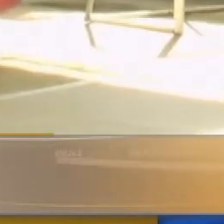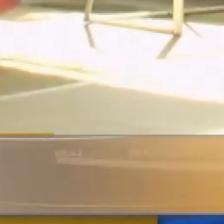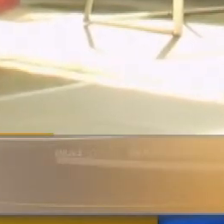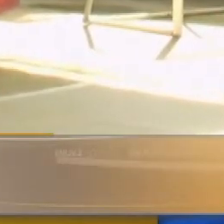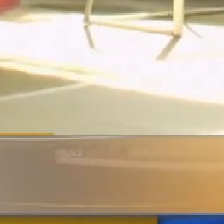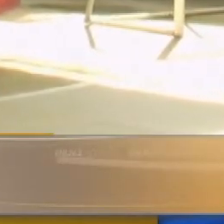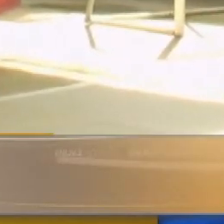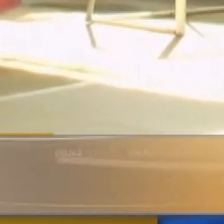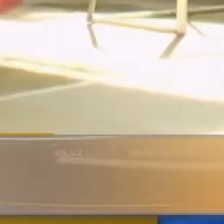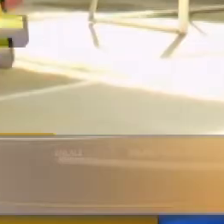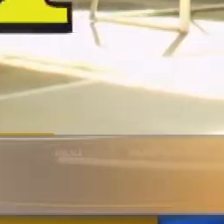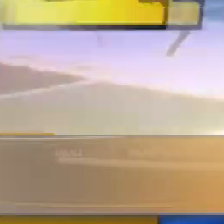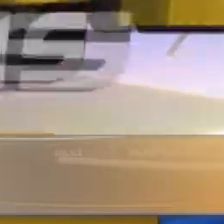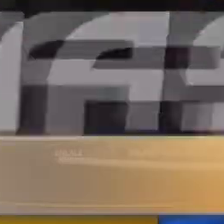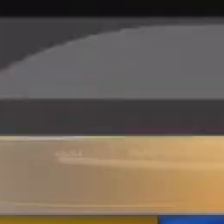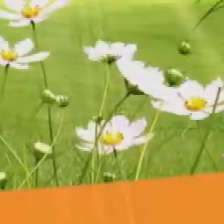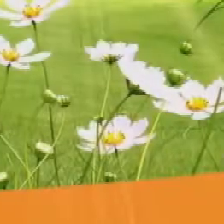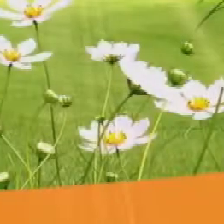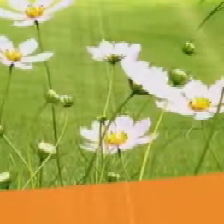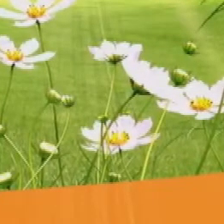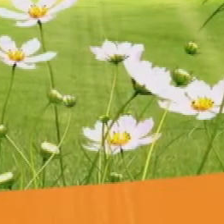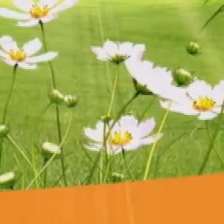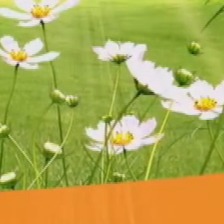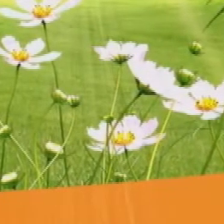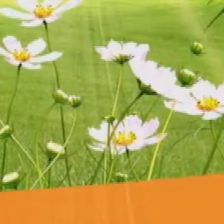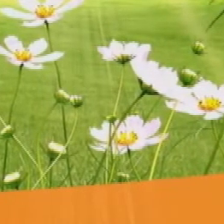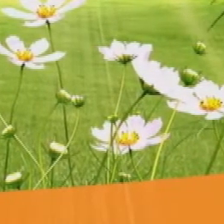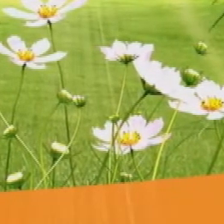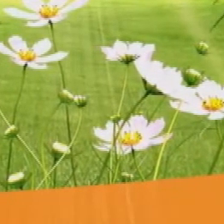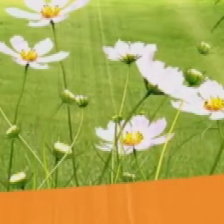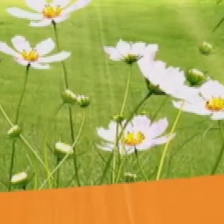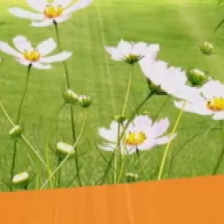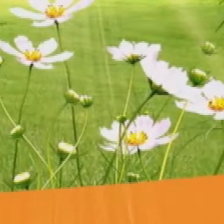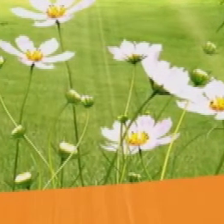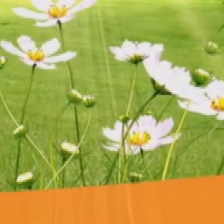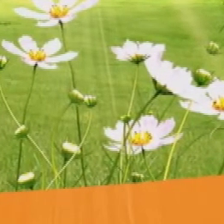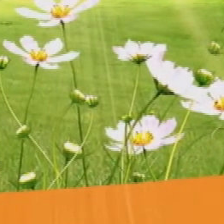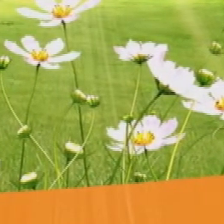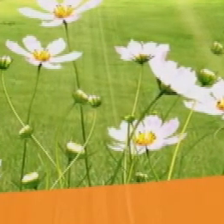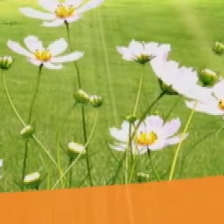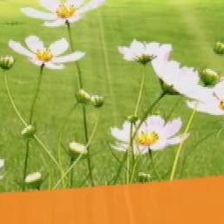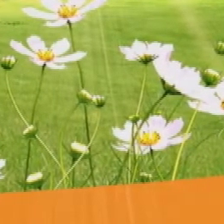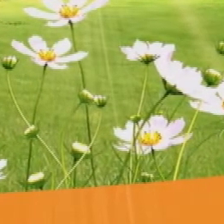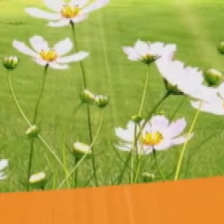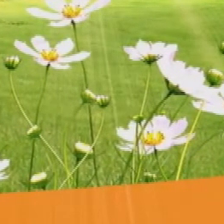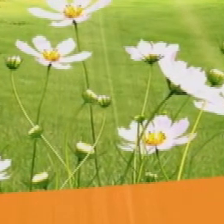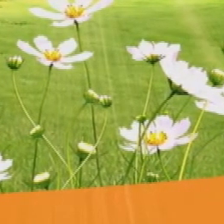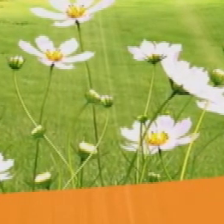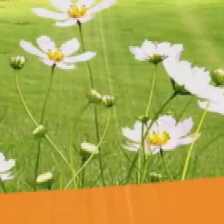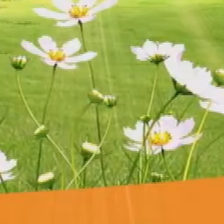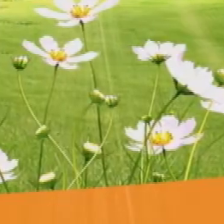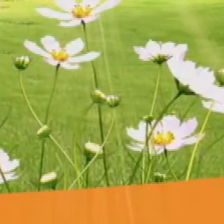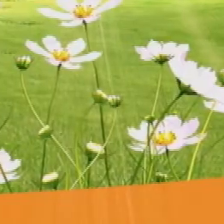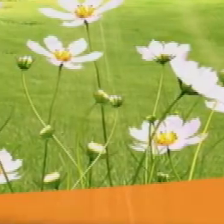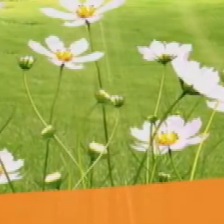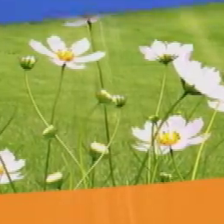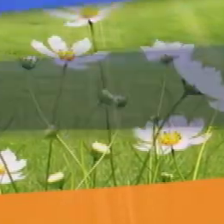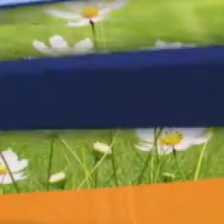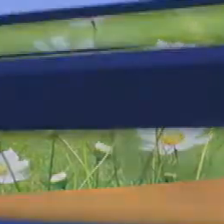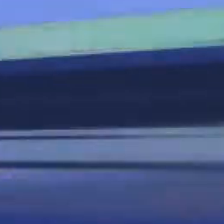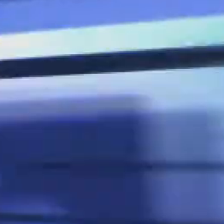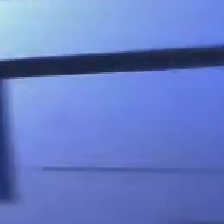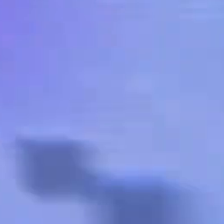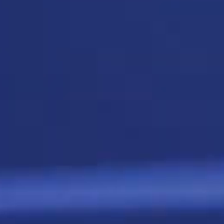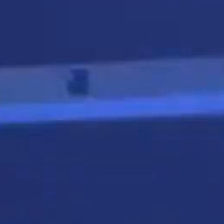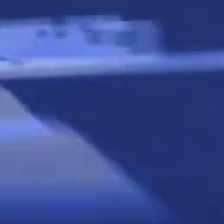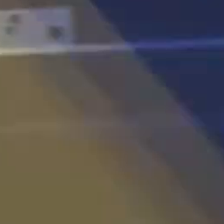Colegio CAS José Prudencio Padilla. Con el patrocinio de Barzol Ecológico, Barzol Aroma Delicias, líder en limpieza, Enlace Noticias, el